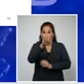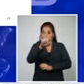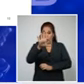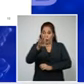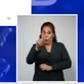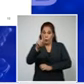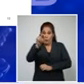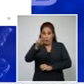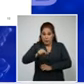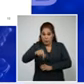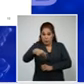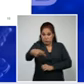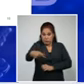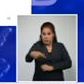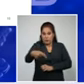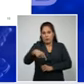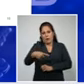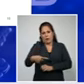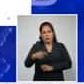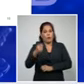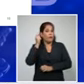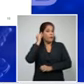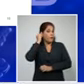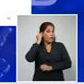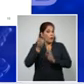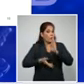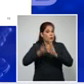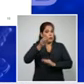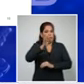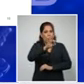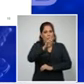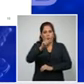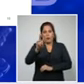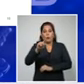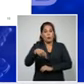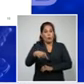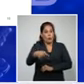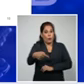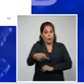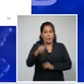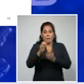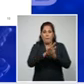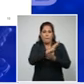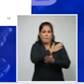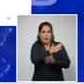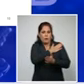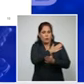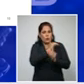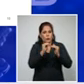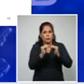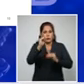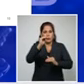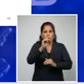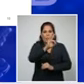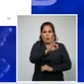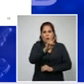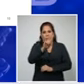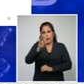día. Febrero sube a 822 y marzo sube a